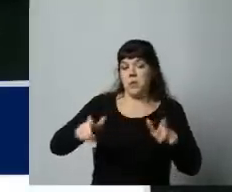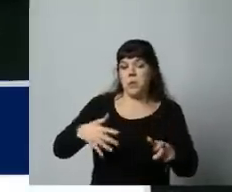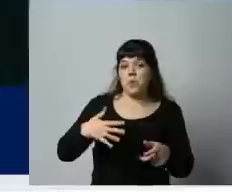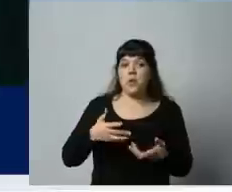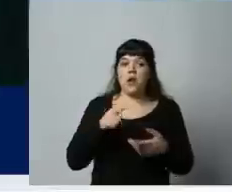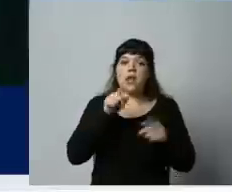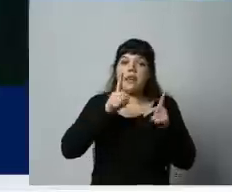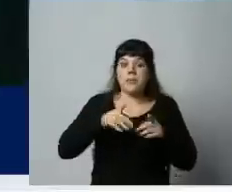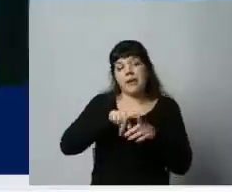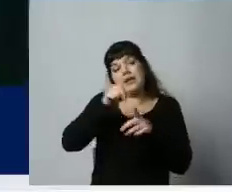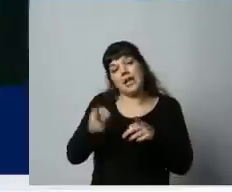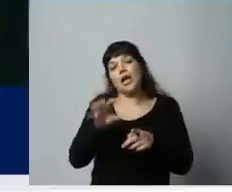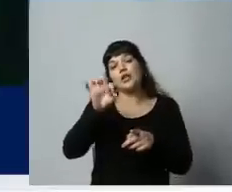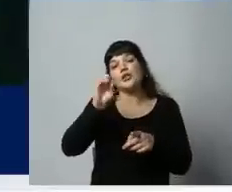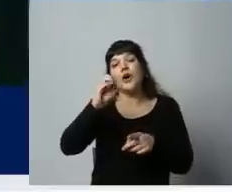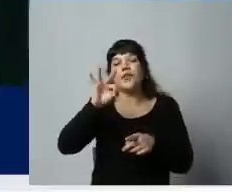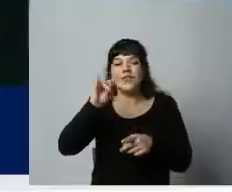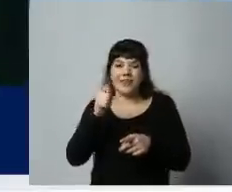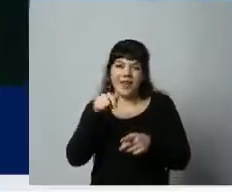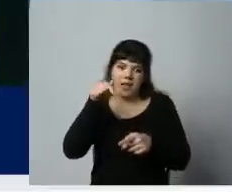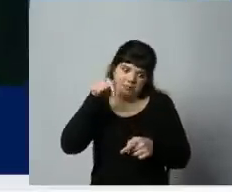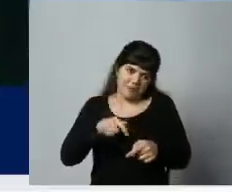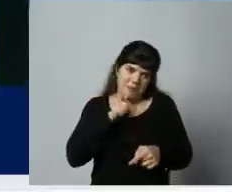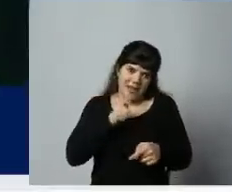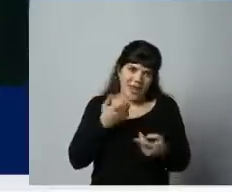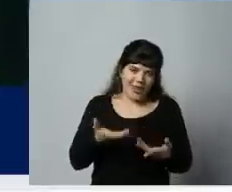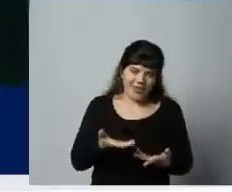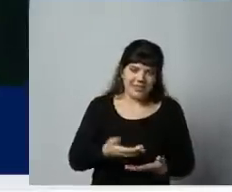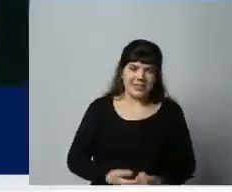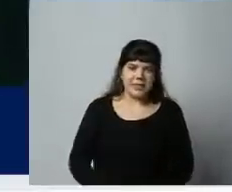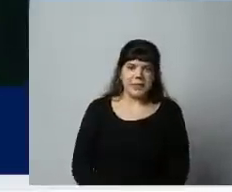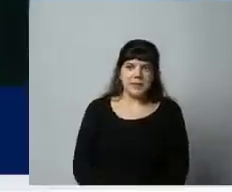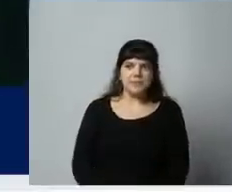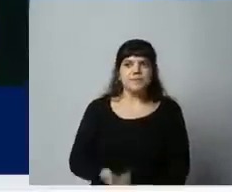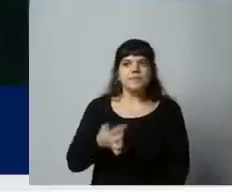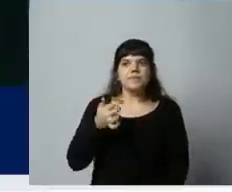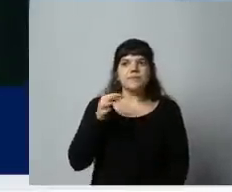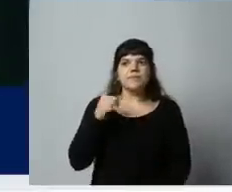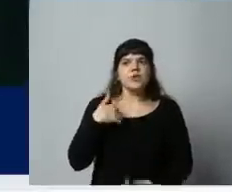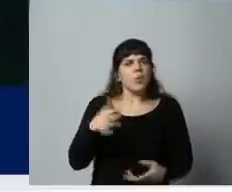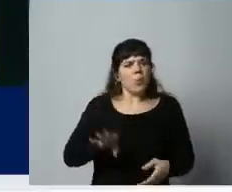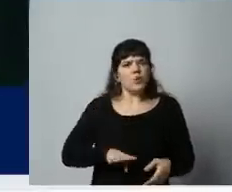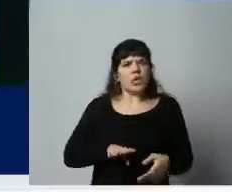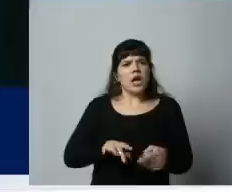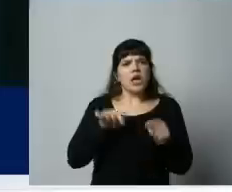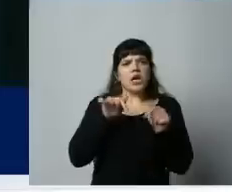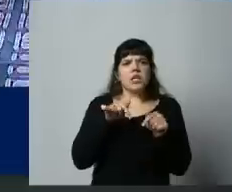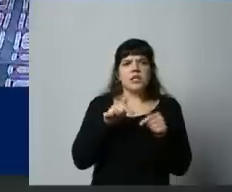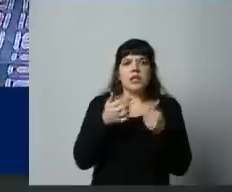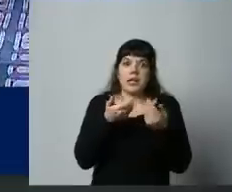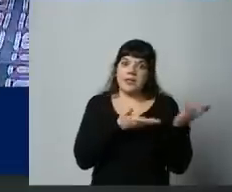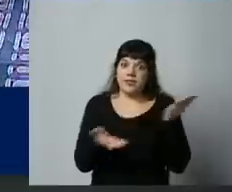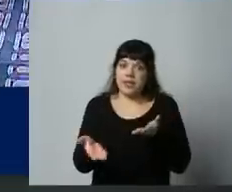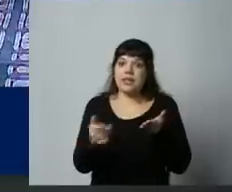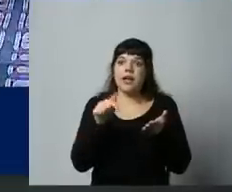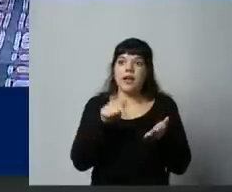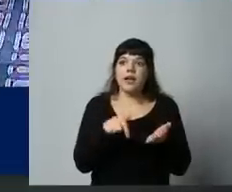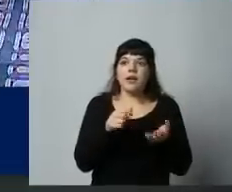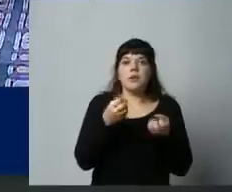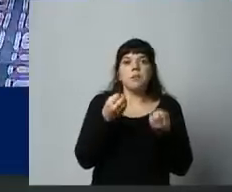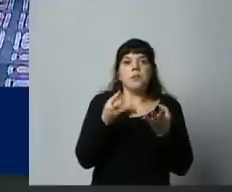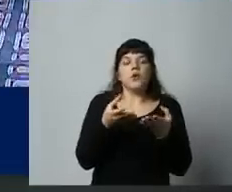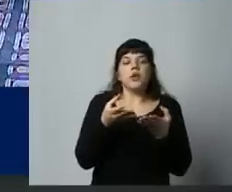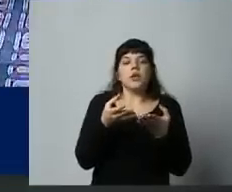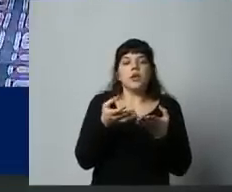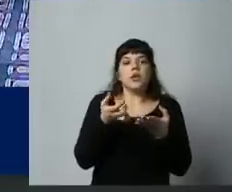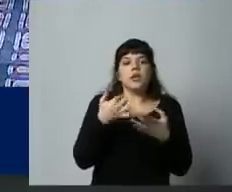periodista de esta casa porque a mí me yo tenía mucha muchas ganas de de De invitarla porque